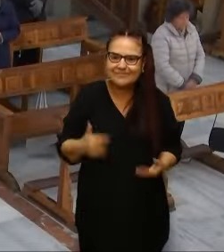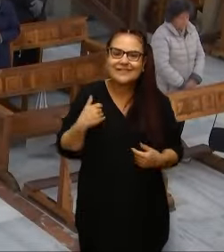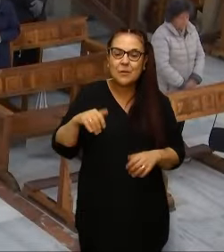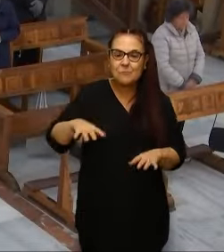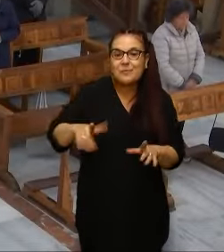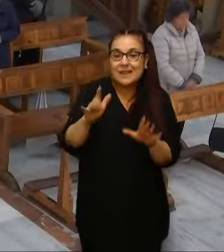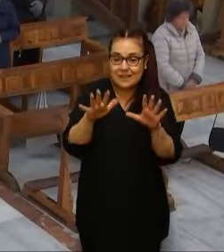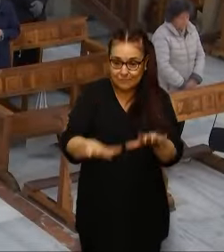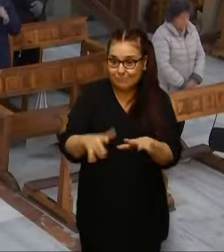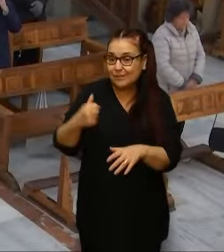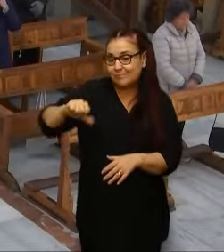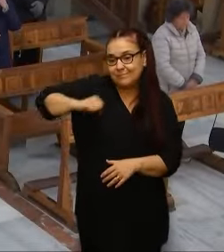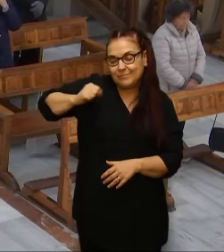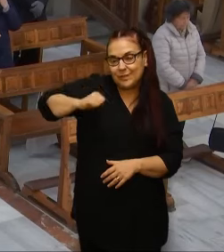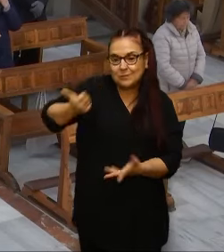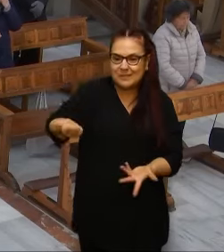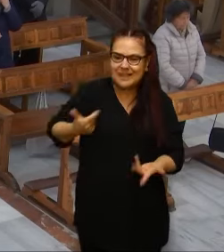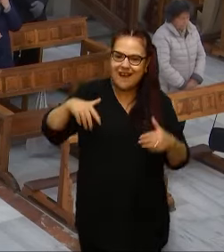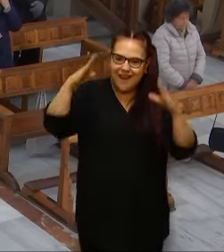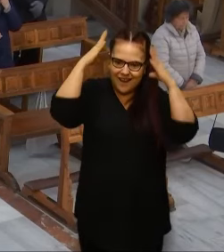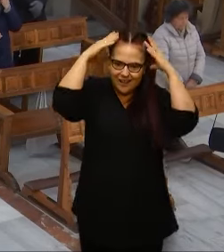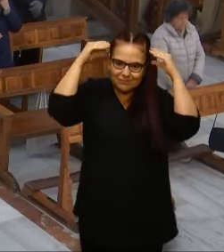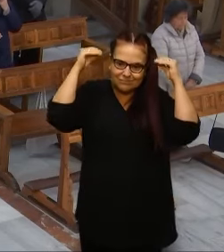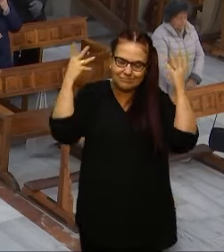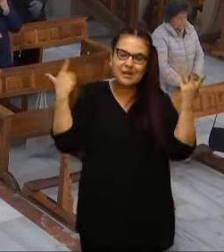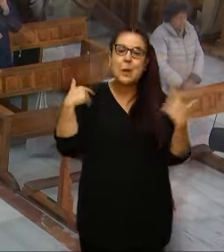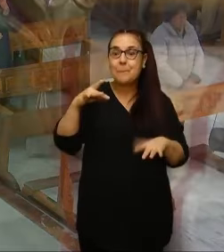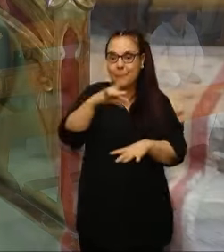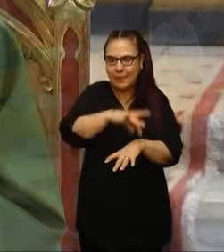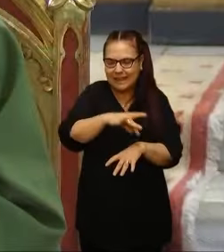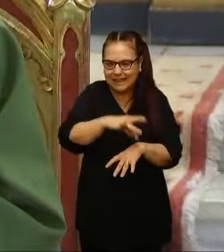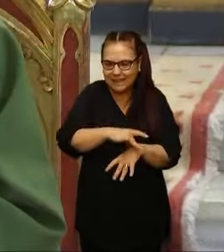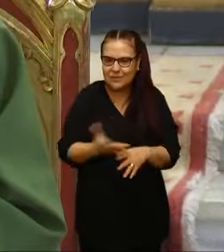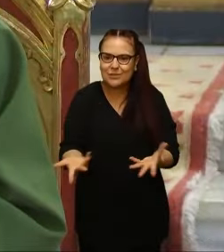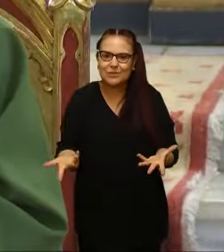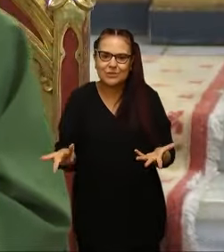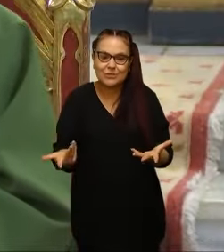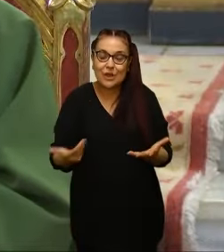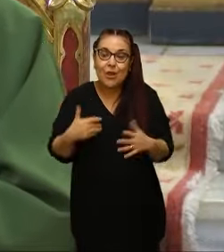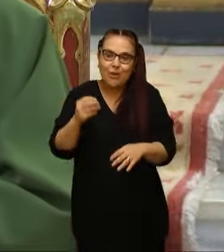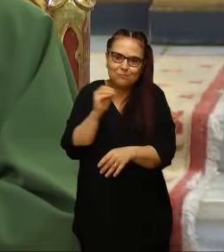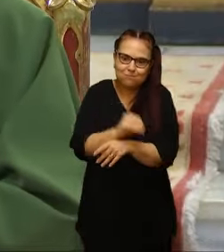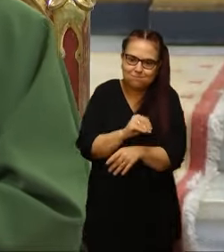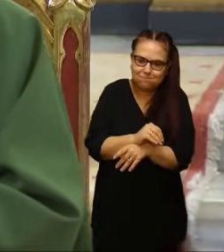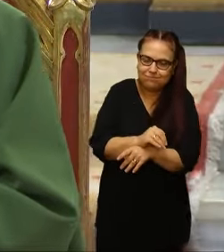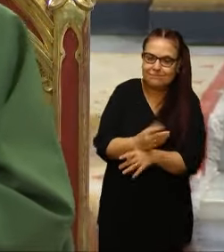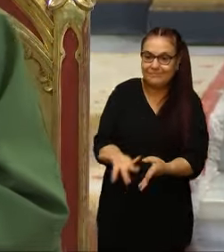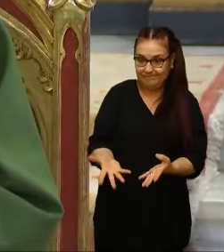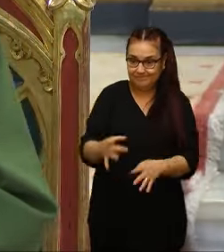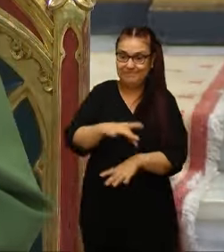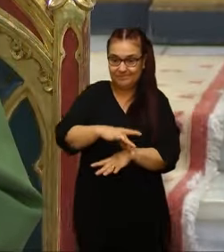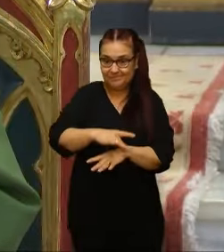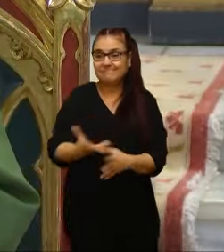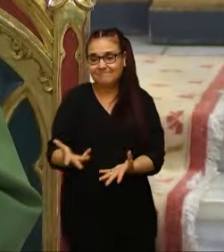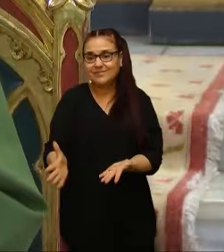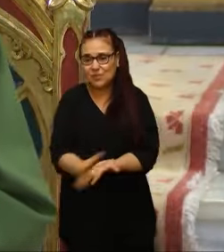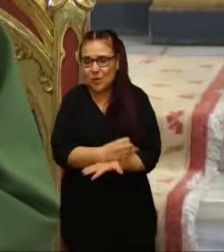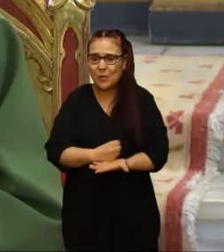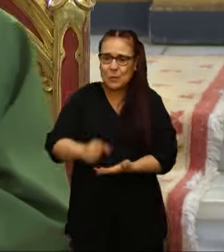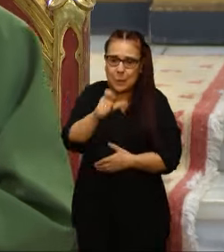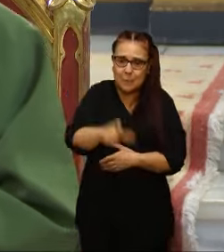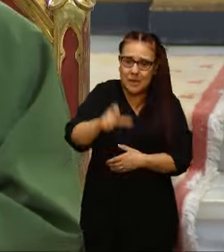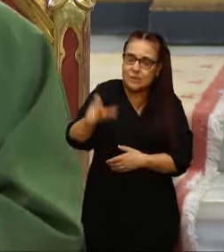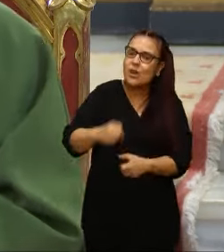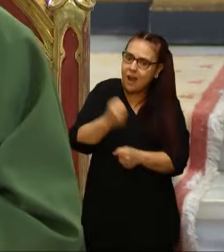los hospitales, las enfermeras, los médicos, los asistentes sanitarios, todas las personas